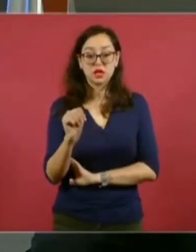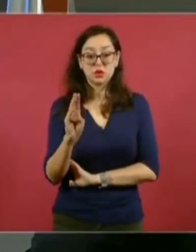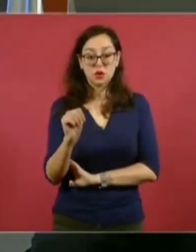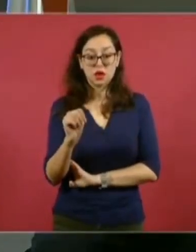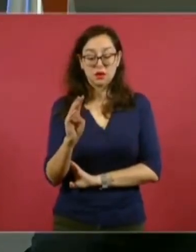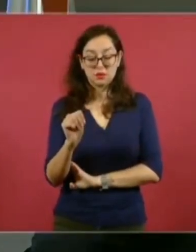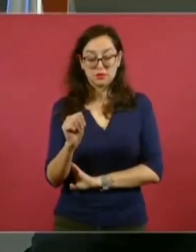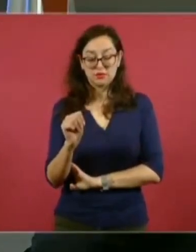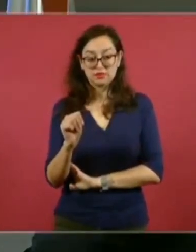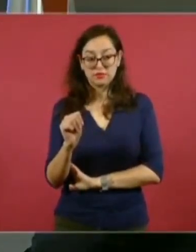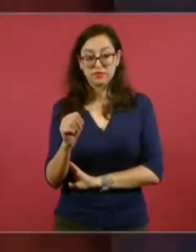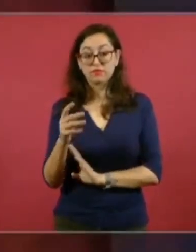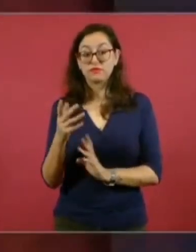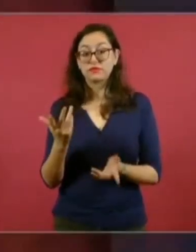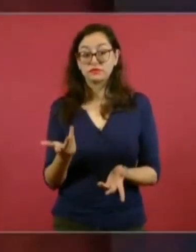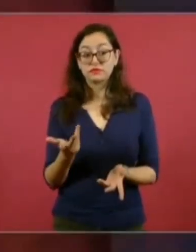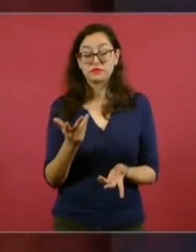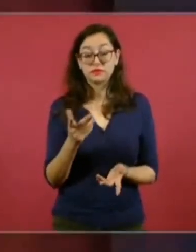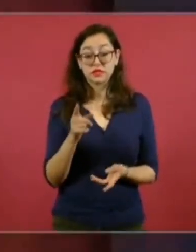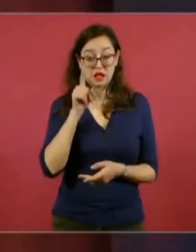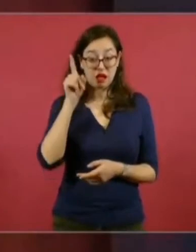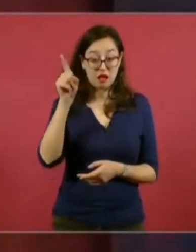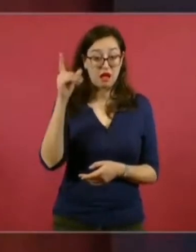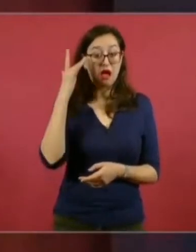cuando ultimaron a Arturo Beltrán Leiva en